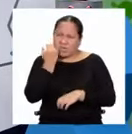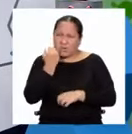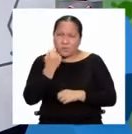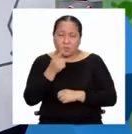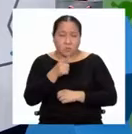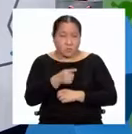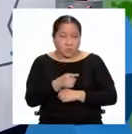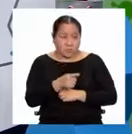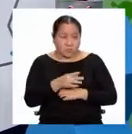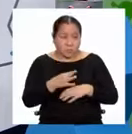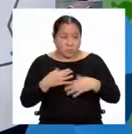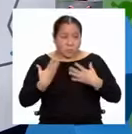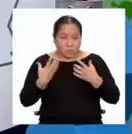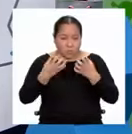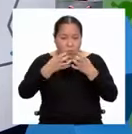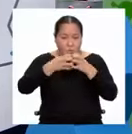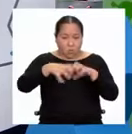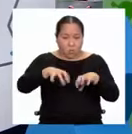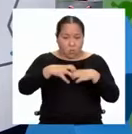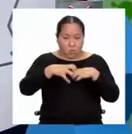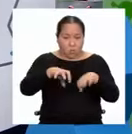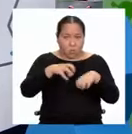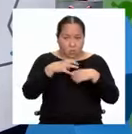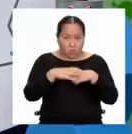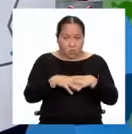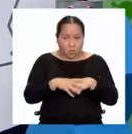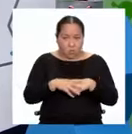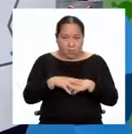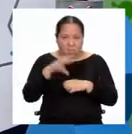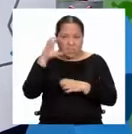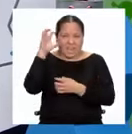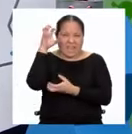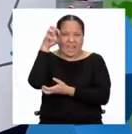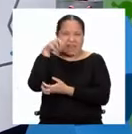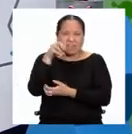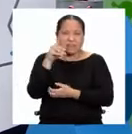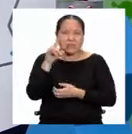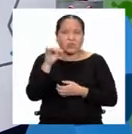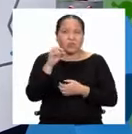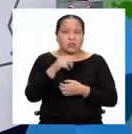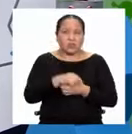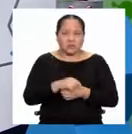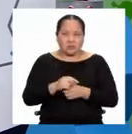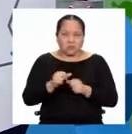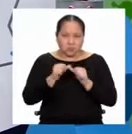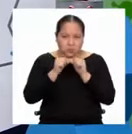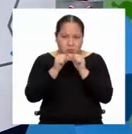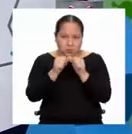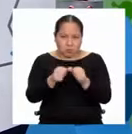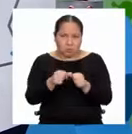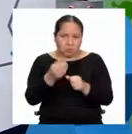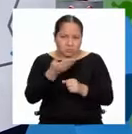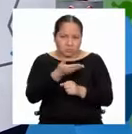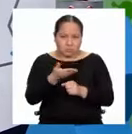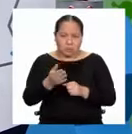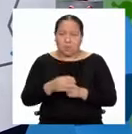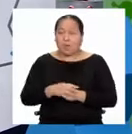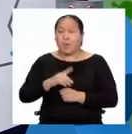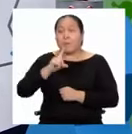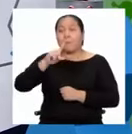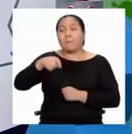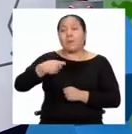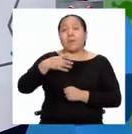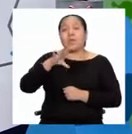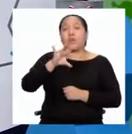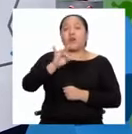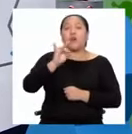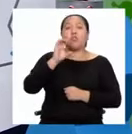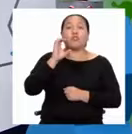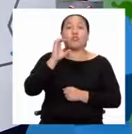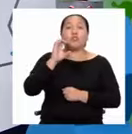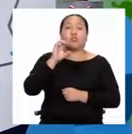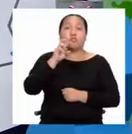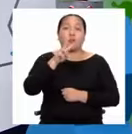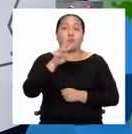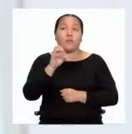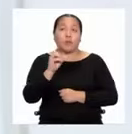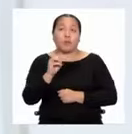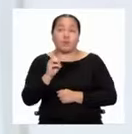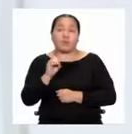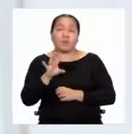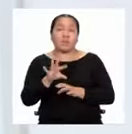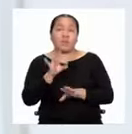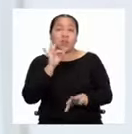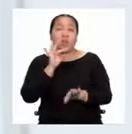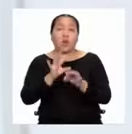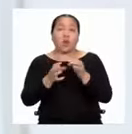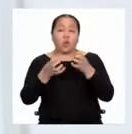¿es posible que un huevo de dinosaurio se conserve de esta manera? Desde 1820 se han encontrado huevos fósiles